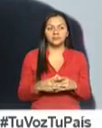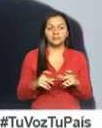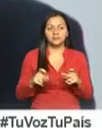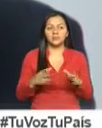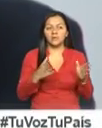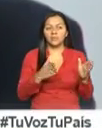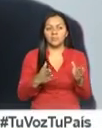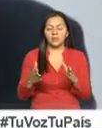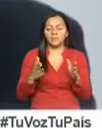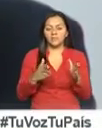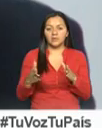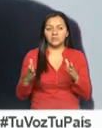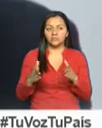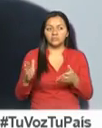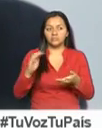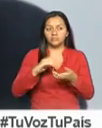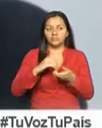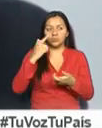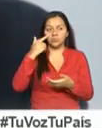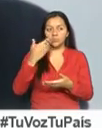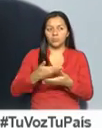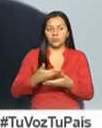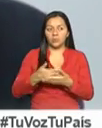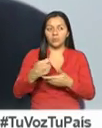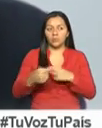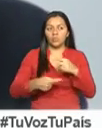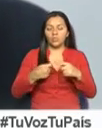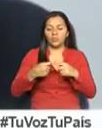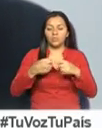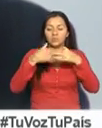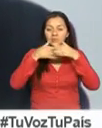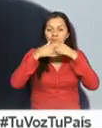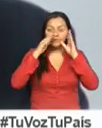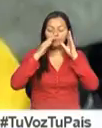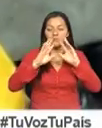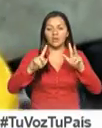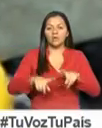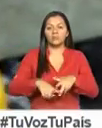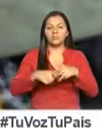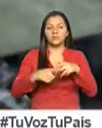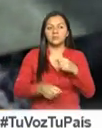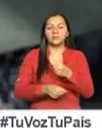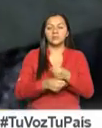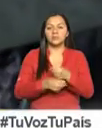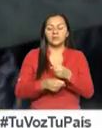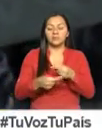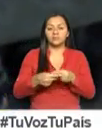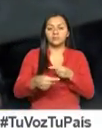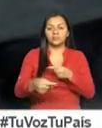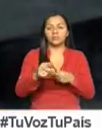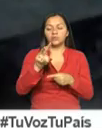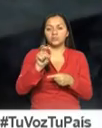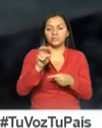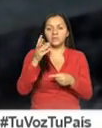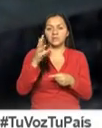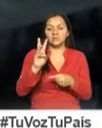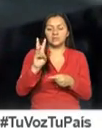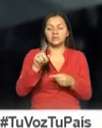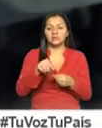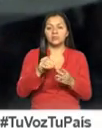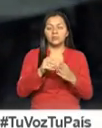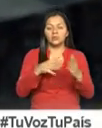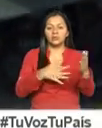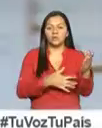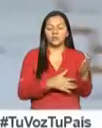que esté combinadas sus pruebas en diciembre, iniciará su operación en diciembre de este año. el proyecto